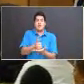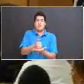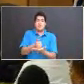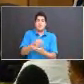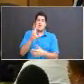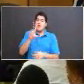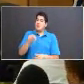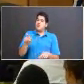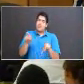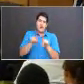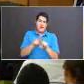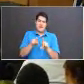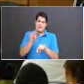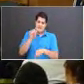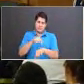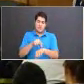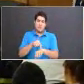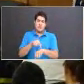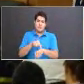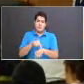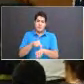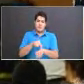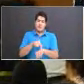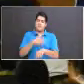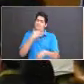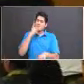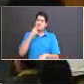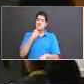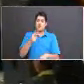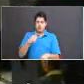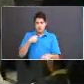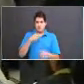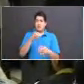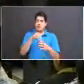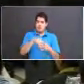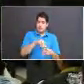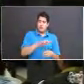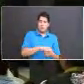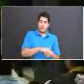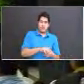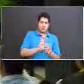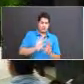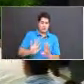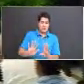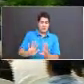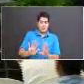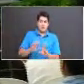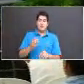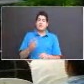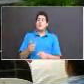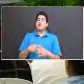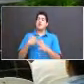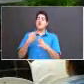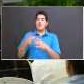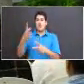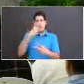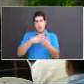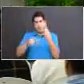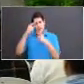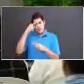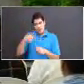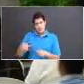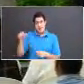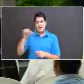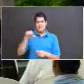momentito, sino que le dijo, ahí te lo guardo, yo te lo guardo, no tengas pena, yo te lo guardo, no tengas pena. Cuando vino el día malo, ¡pau!,